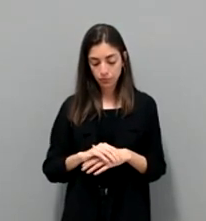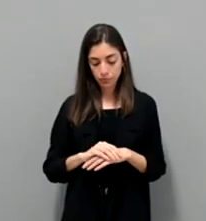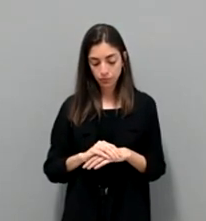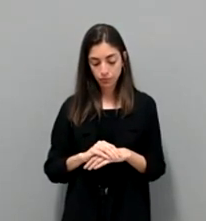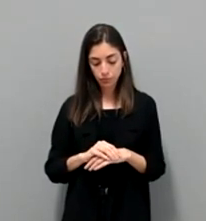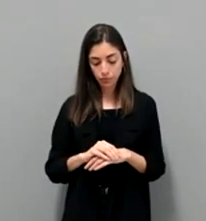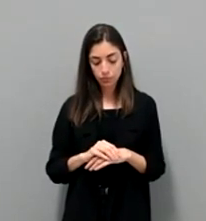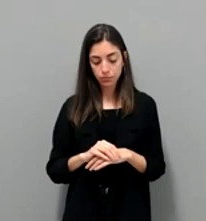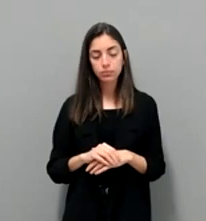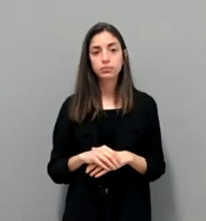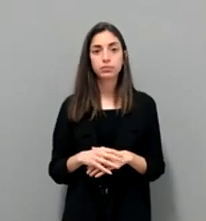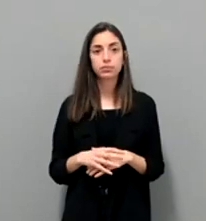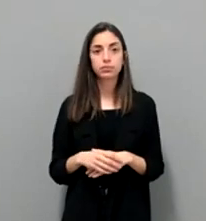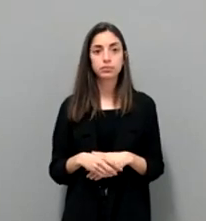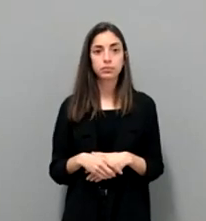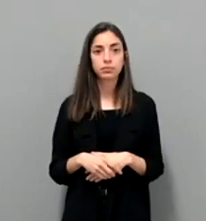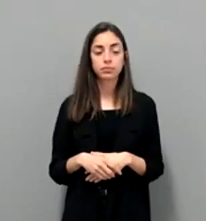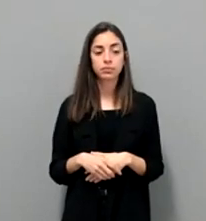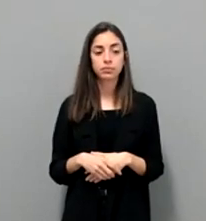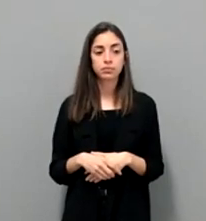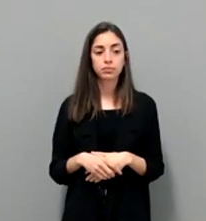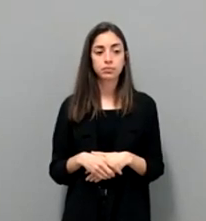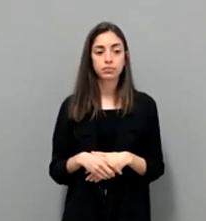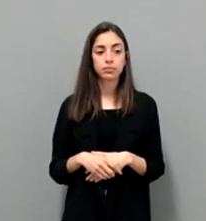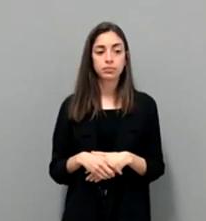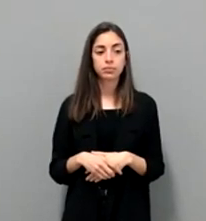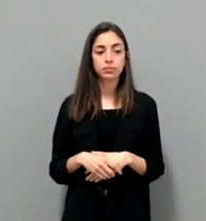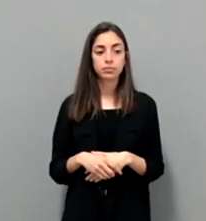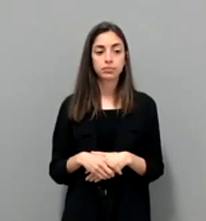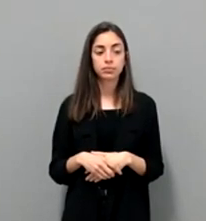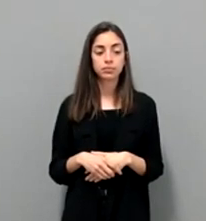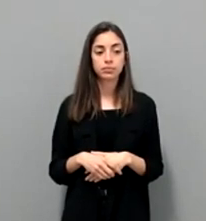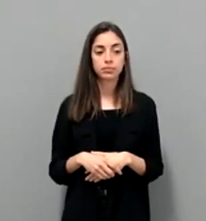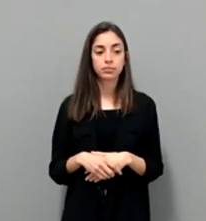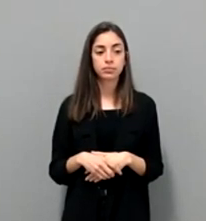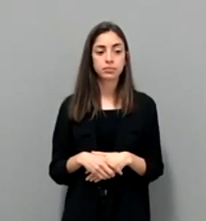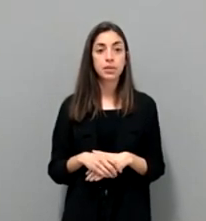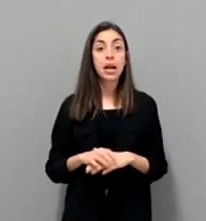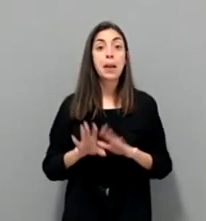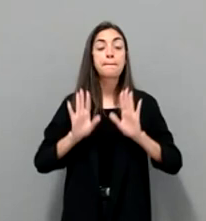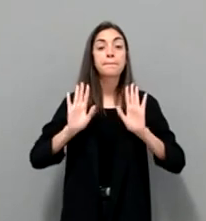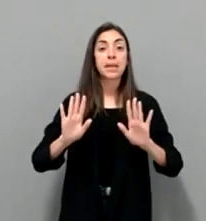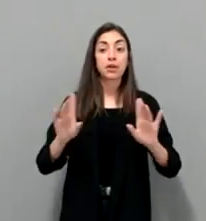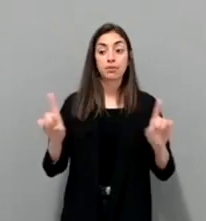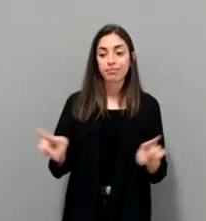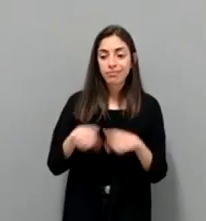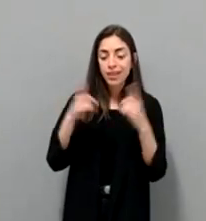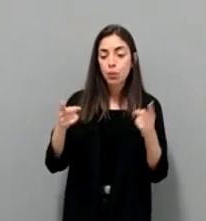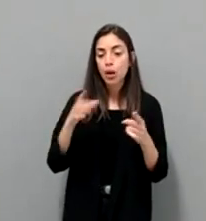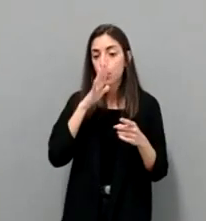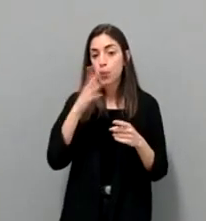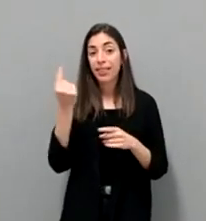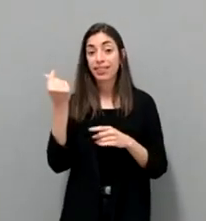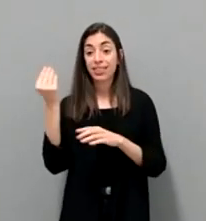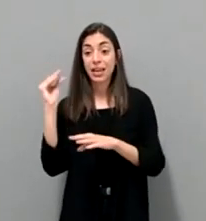Mamá, Pero sea como sea, mi miedo es que ese dinero